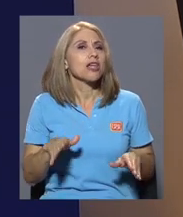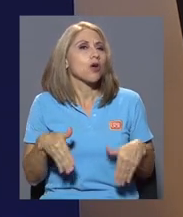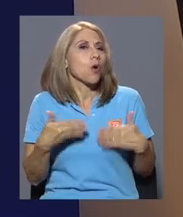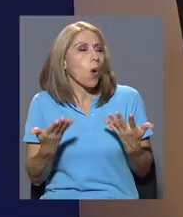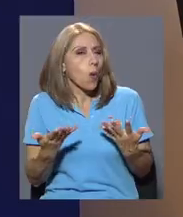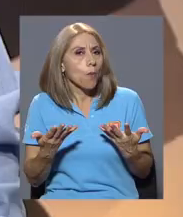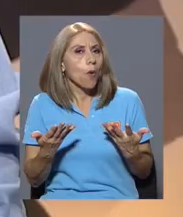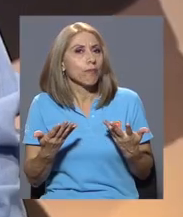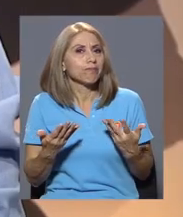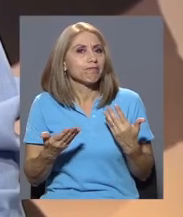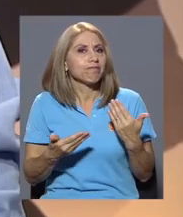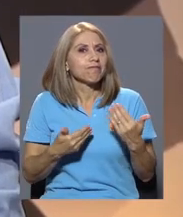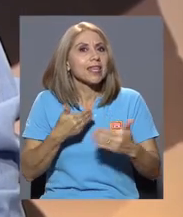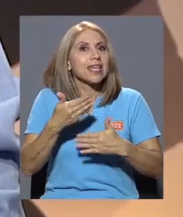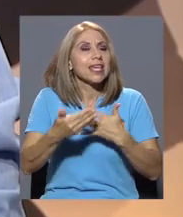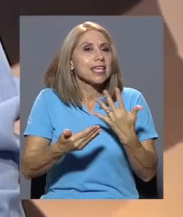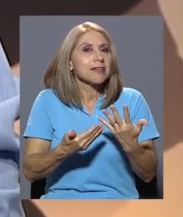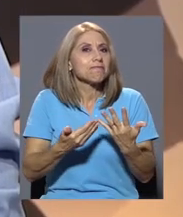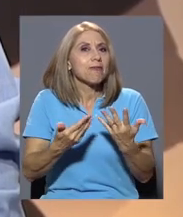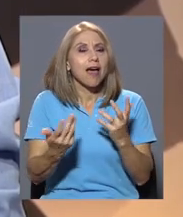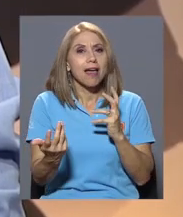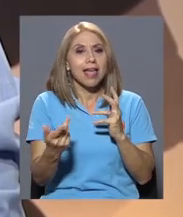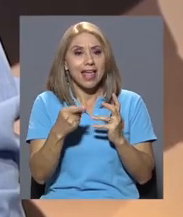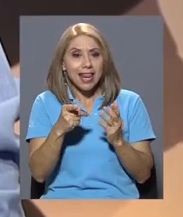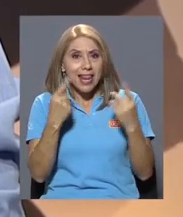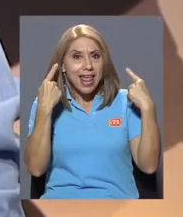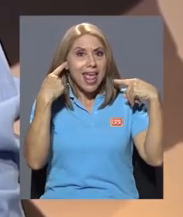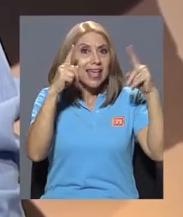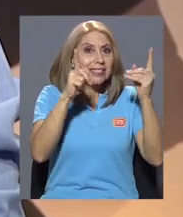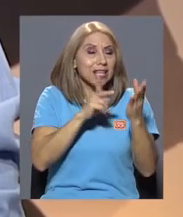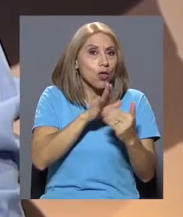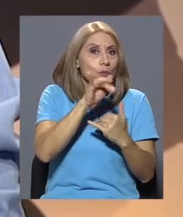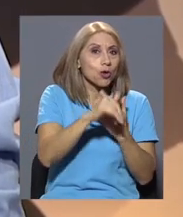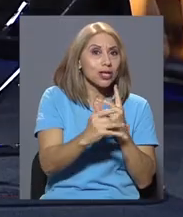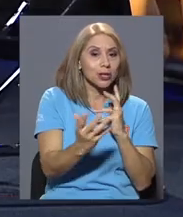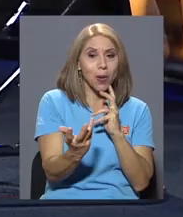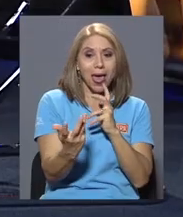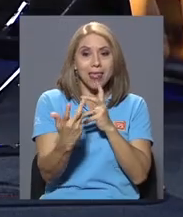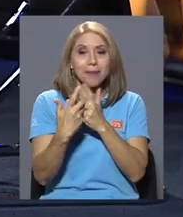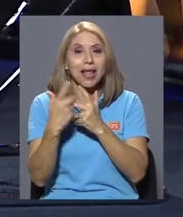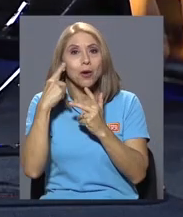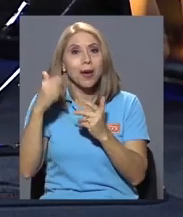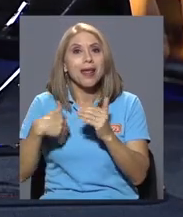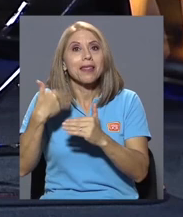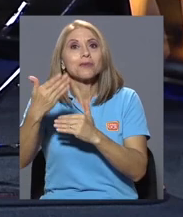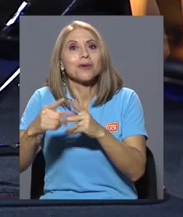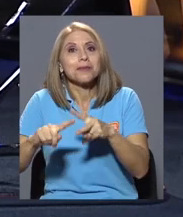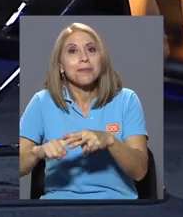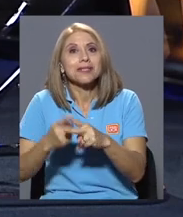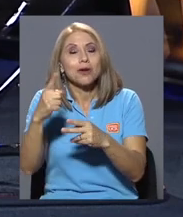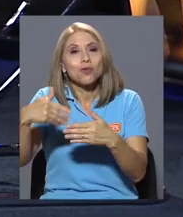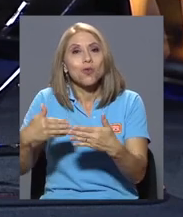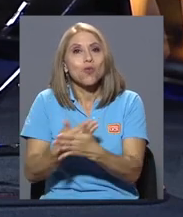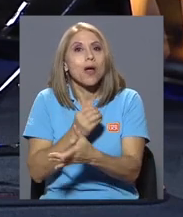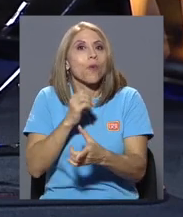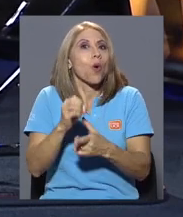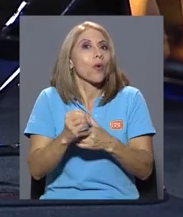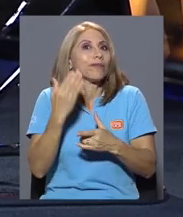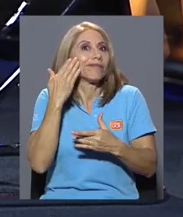entonces el éxito de un proyecto para darle pie a otro nuevo o para llevarlo más allá